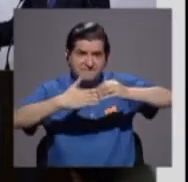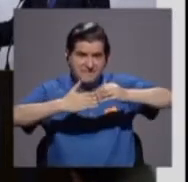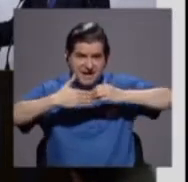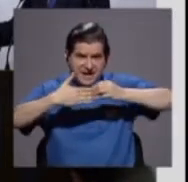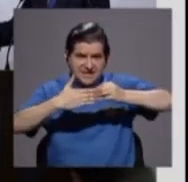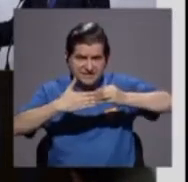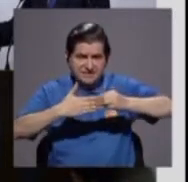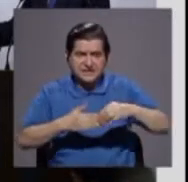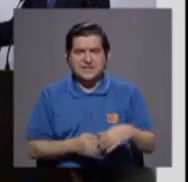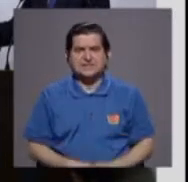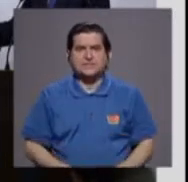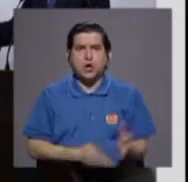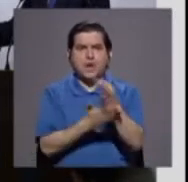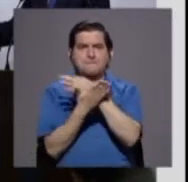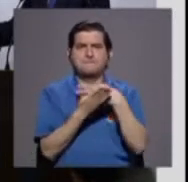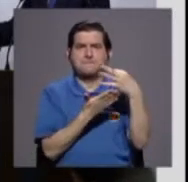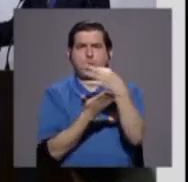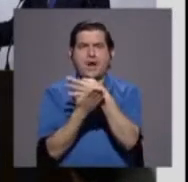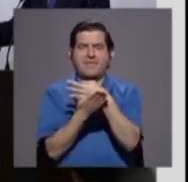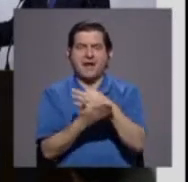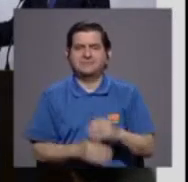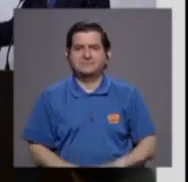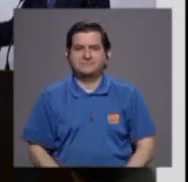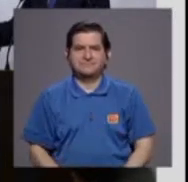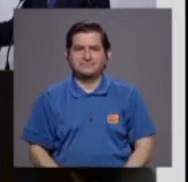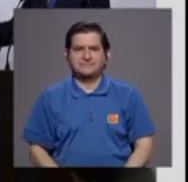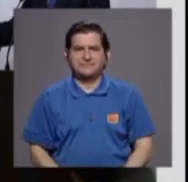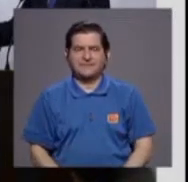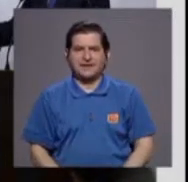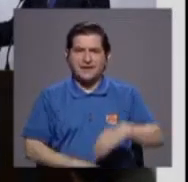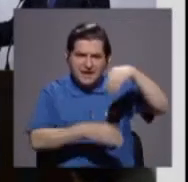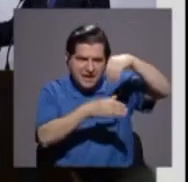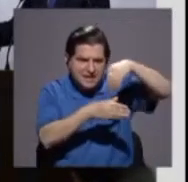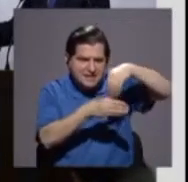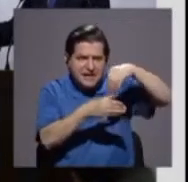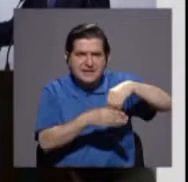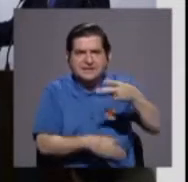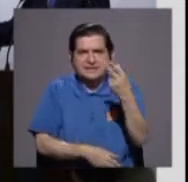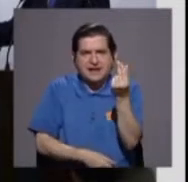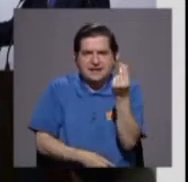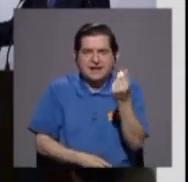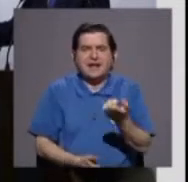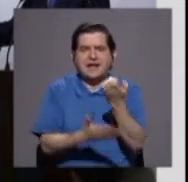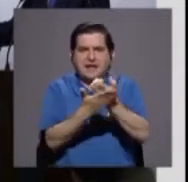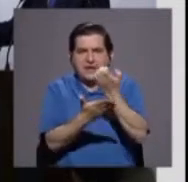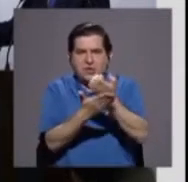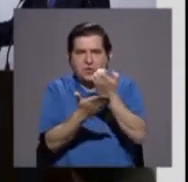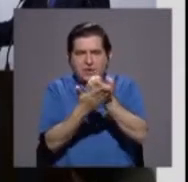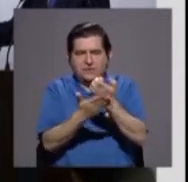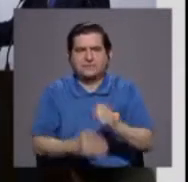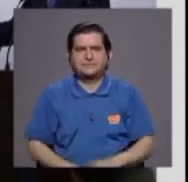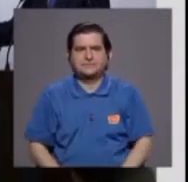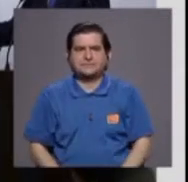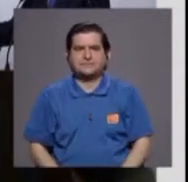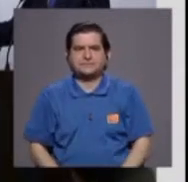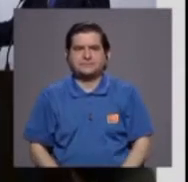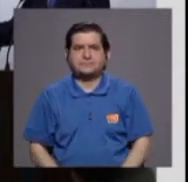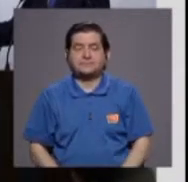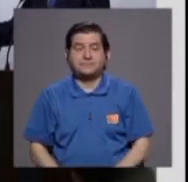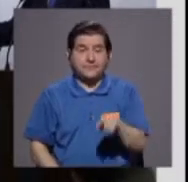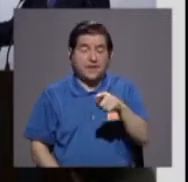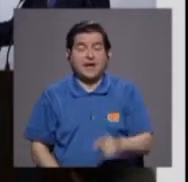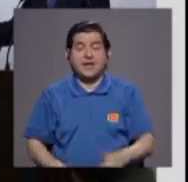flexibilización monetaria. En otras palabras, en inyección de dinero a la economía en un